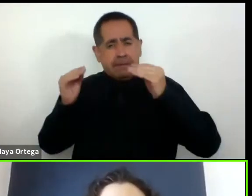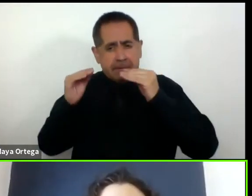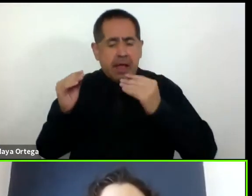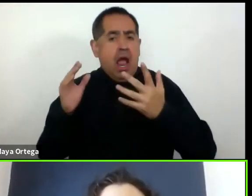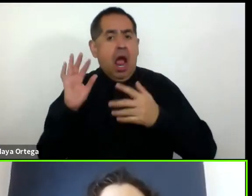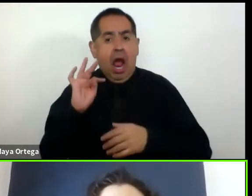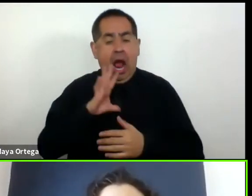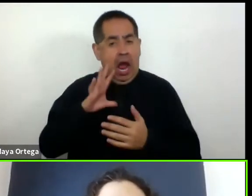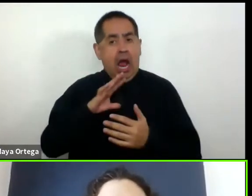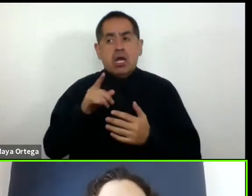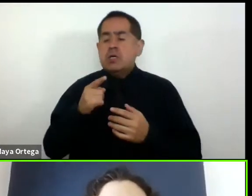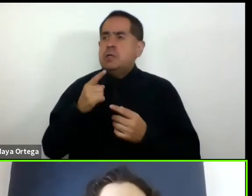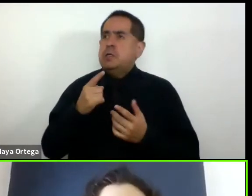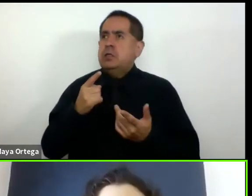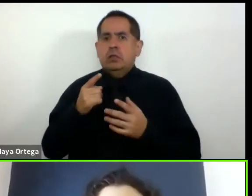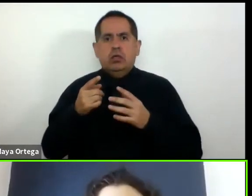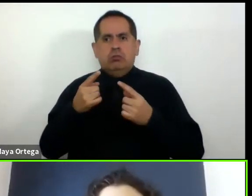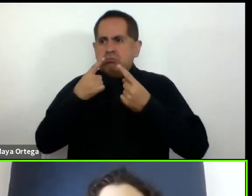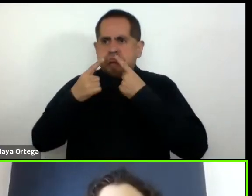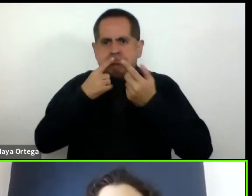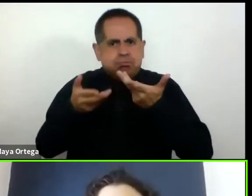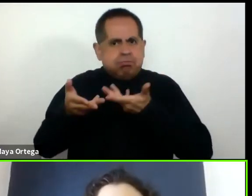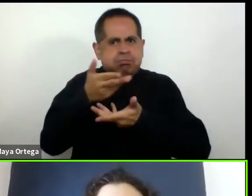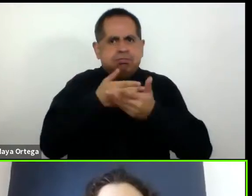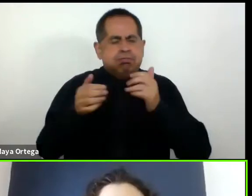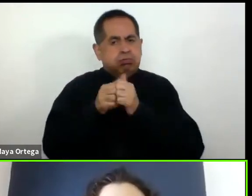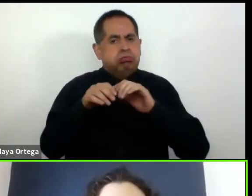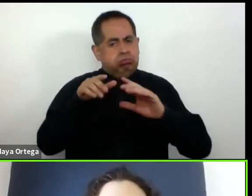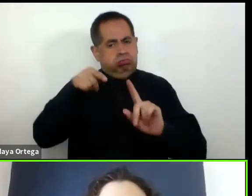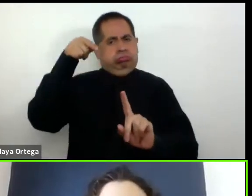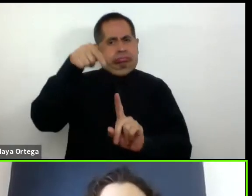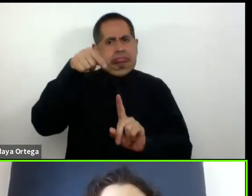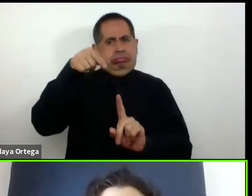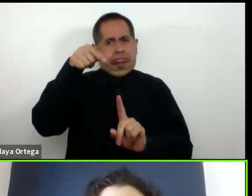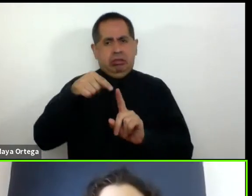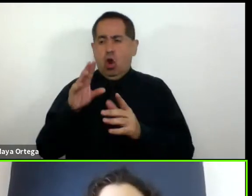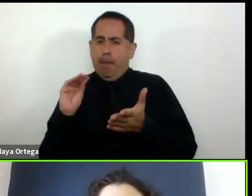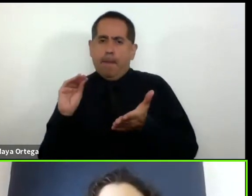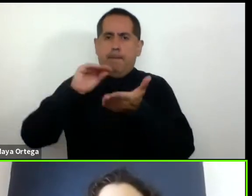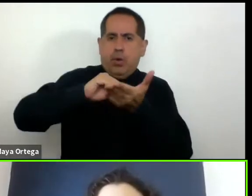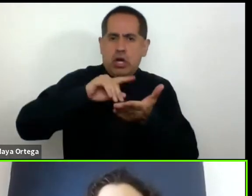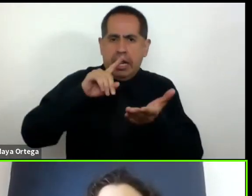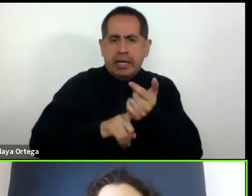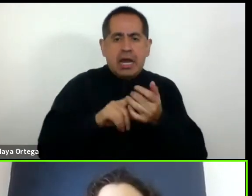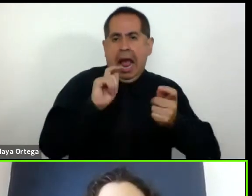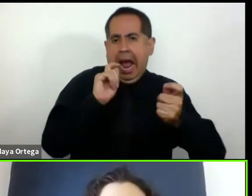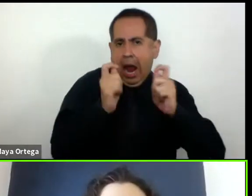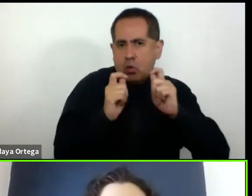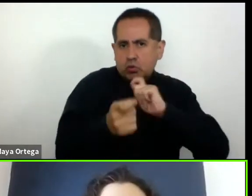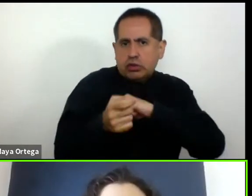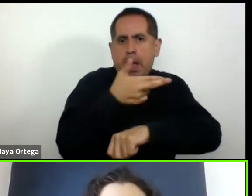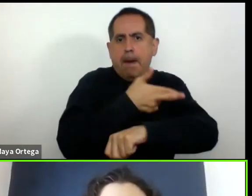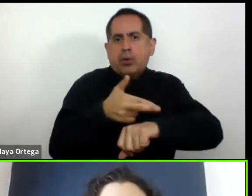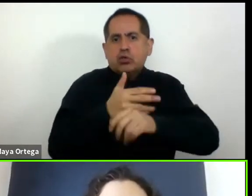realmente un diálogo específico con respecto a incluir dentro de los ajustes de procedimiento